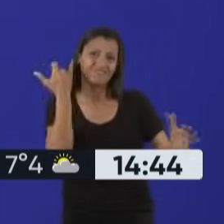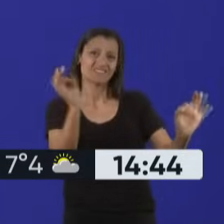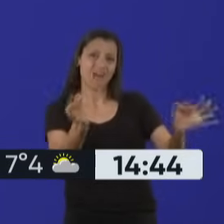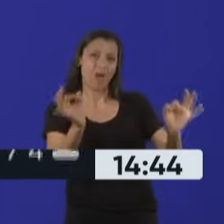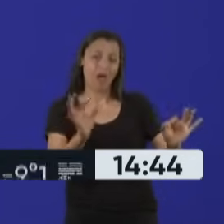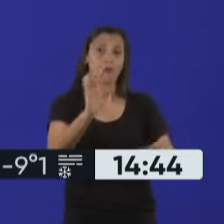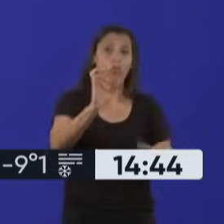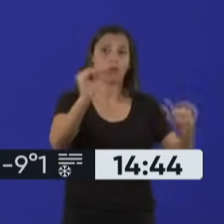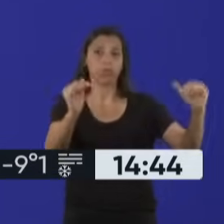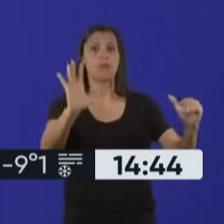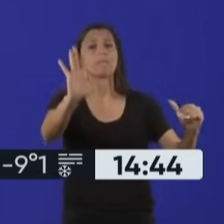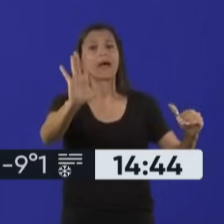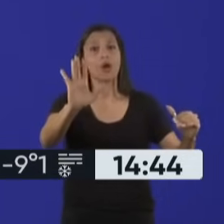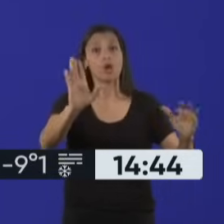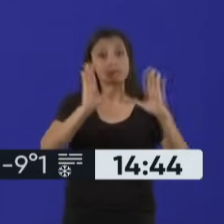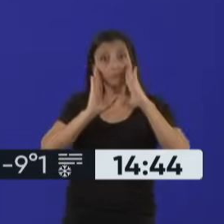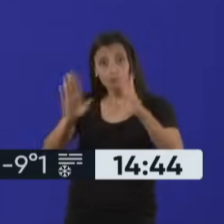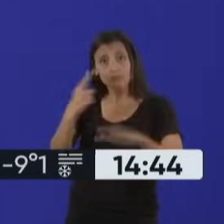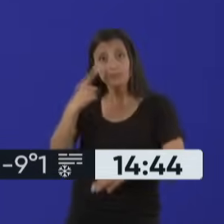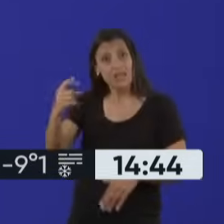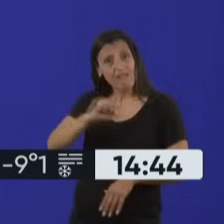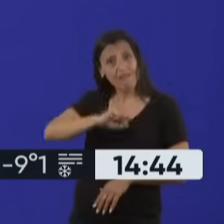Sin embargo, la inflación